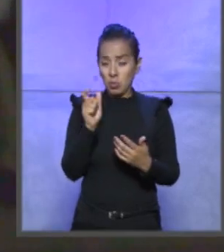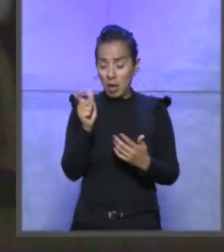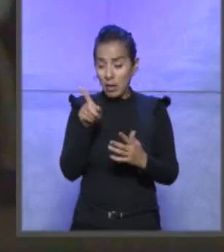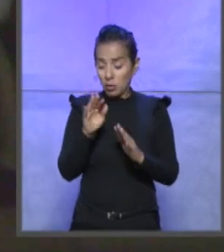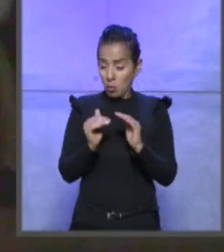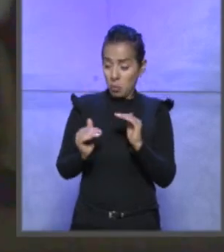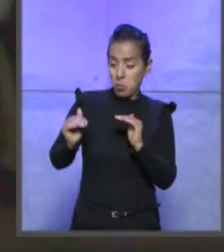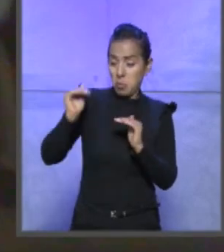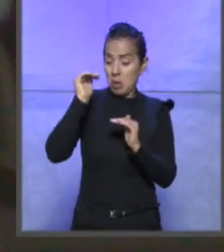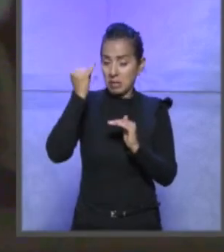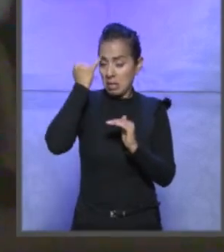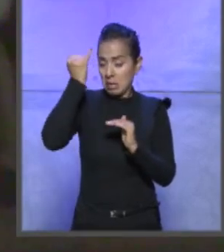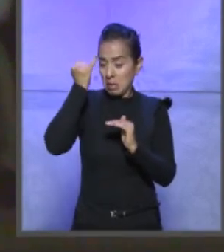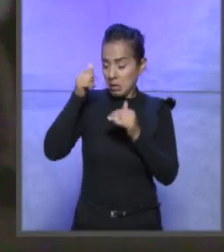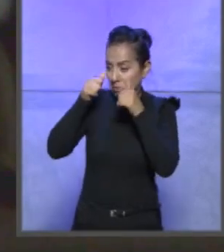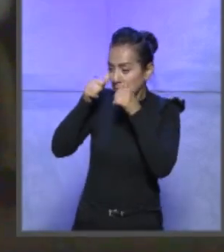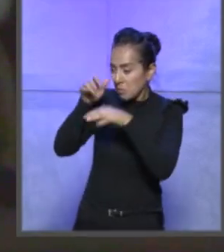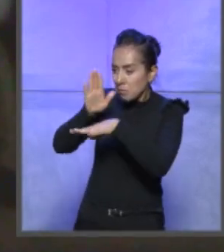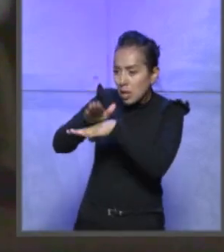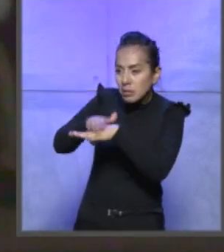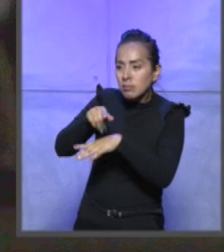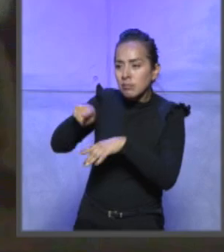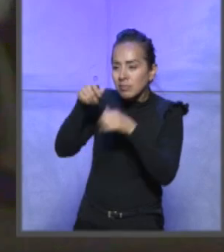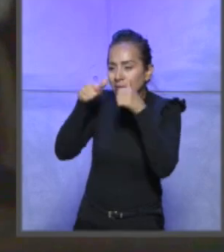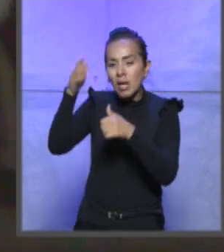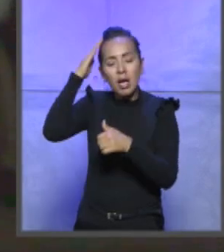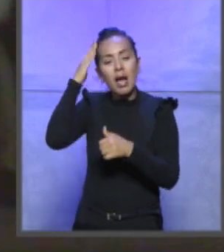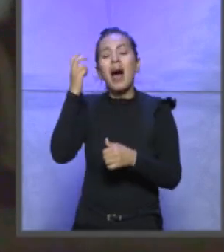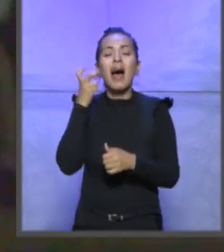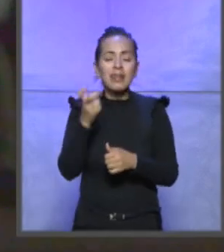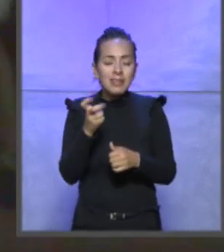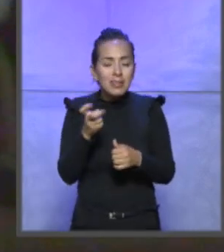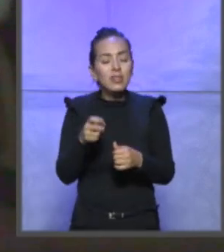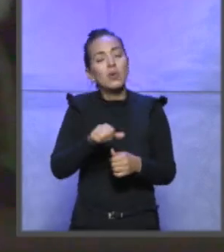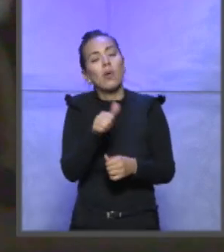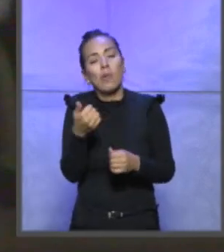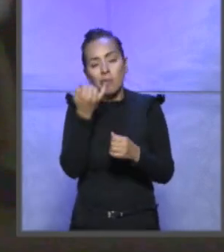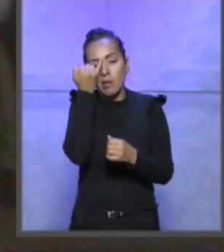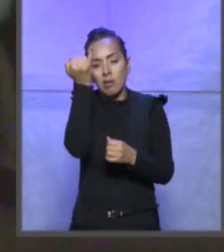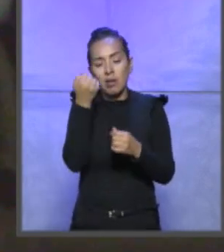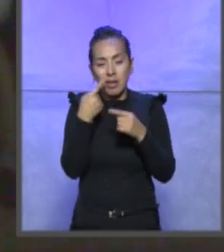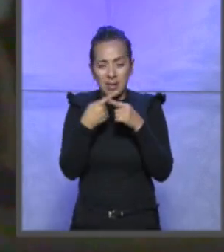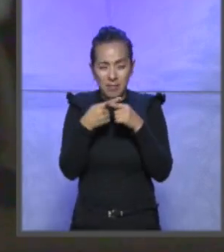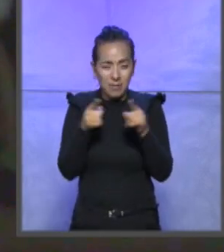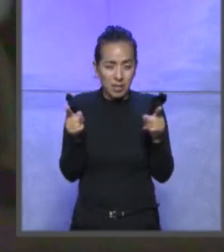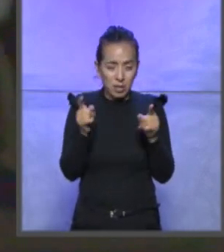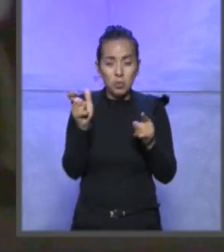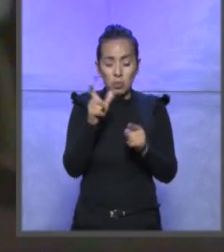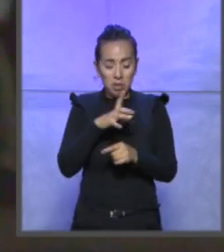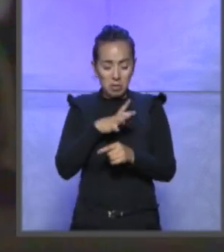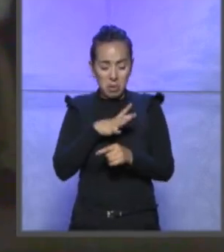al tener esa predominancia de ciertas ideas únicamente, entonces surgen otras ideas diferentes, y al haber